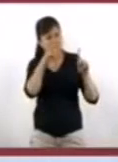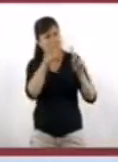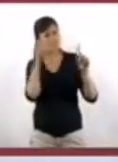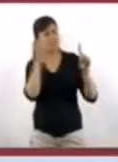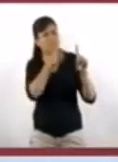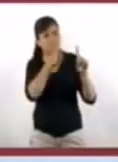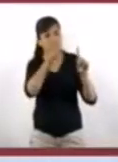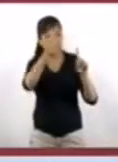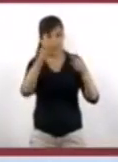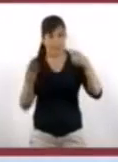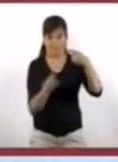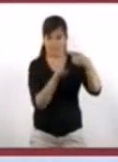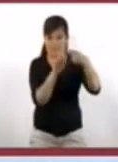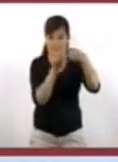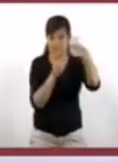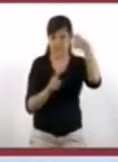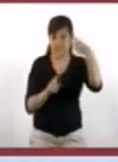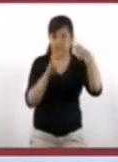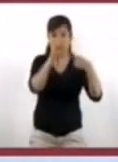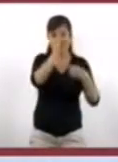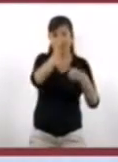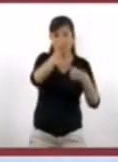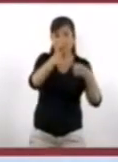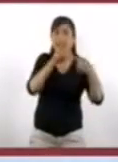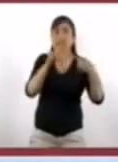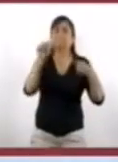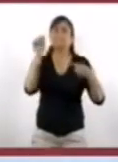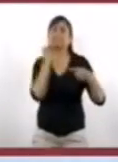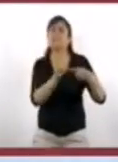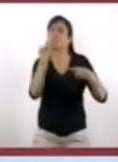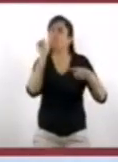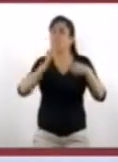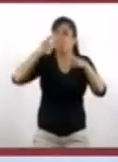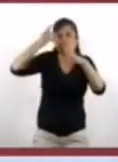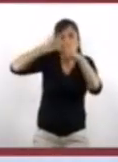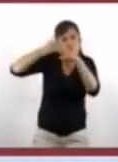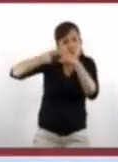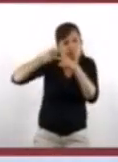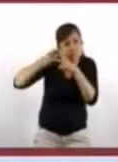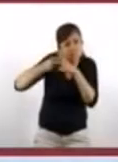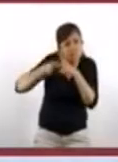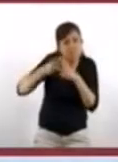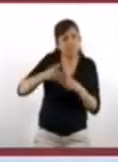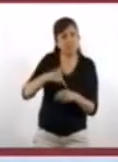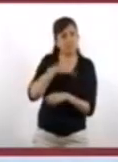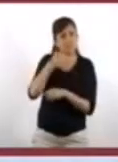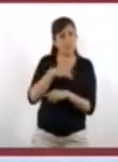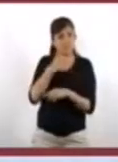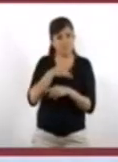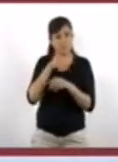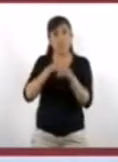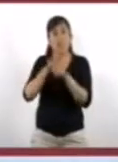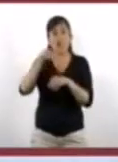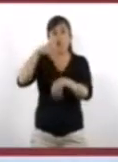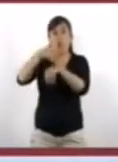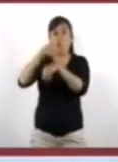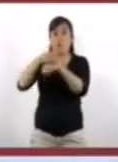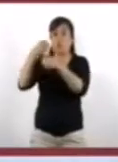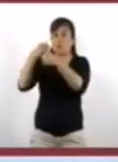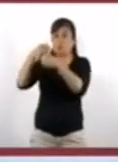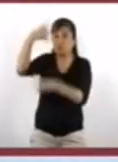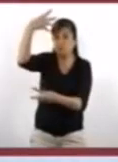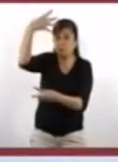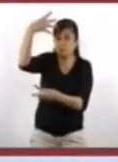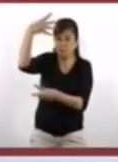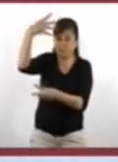principales. Primera, la media siempre se podrá calcular, con la condición de que los datos del conjunto